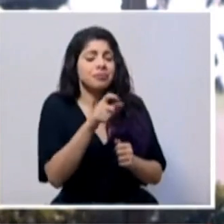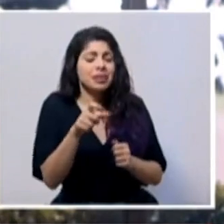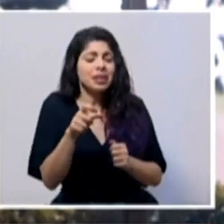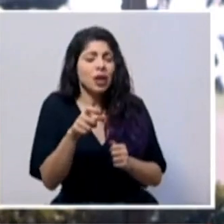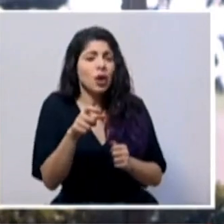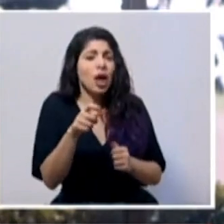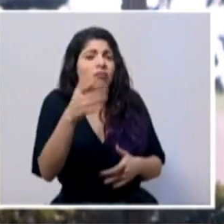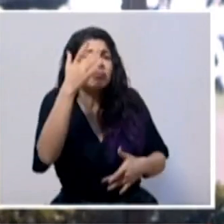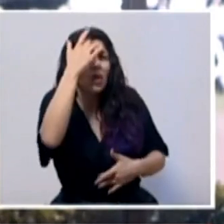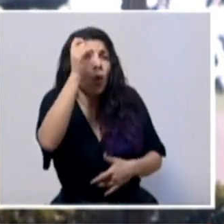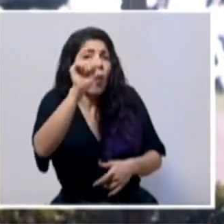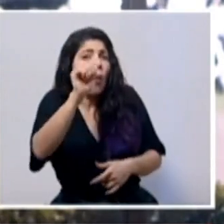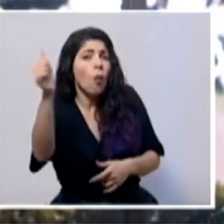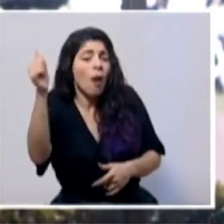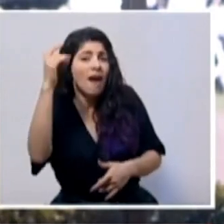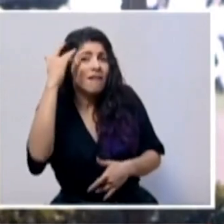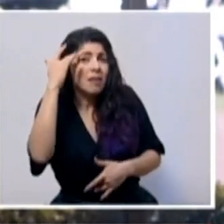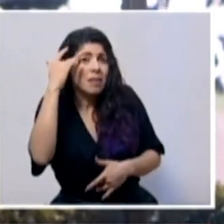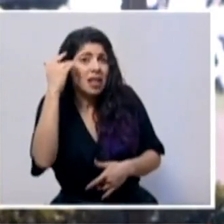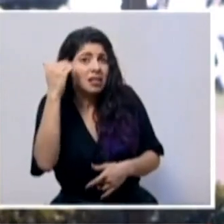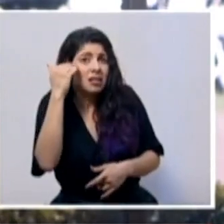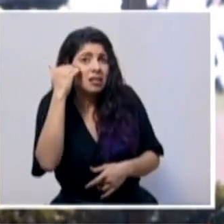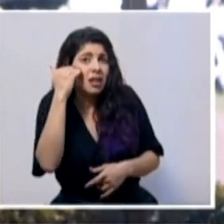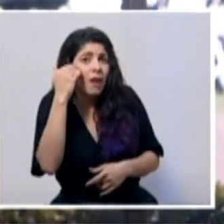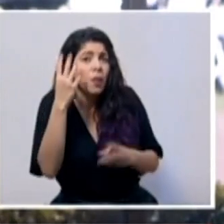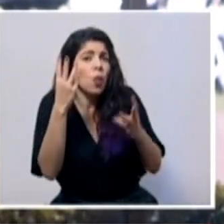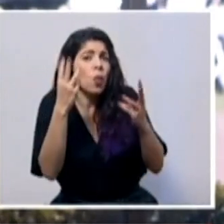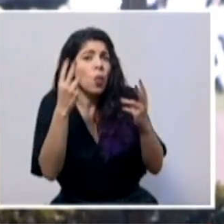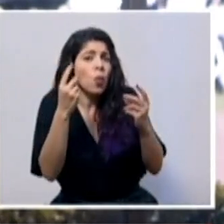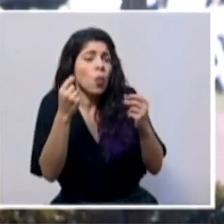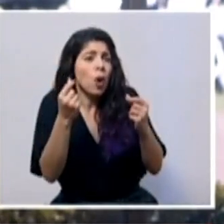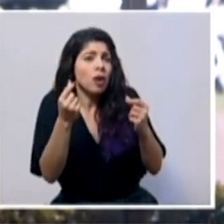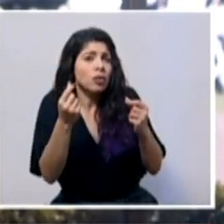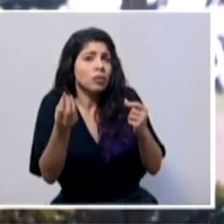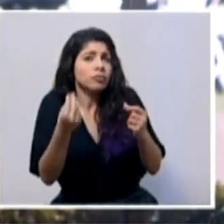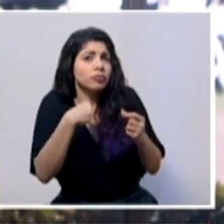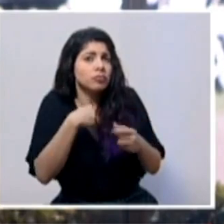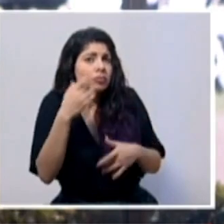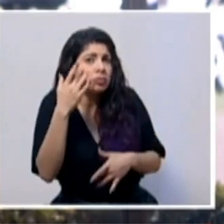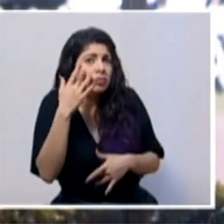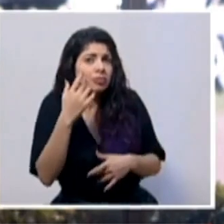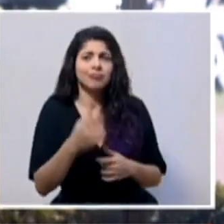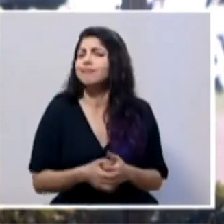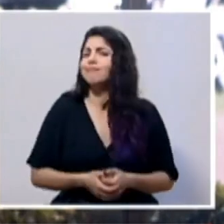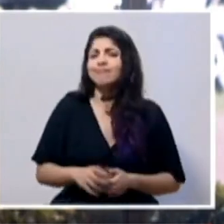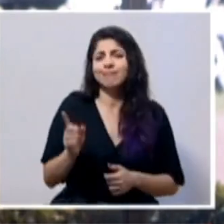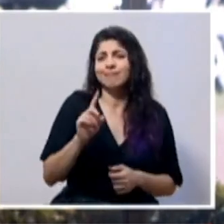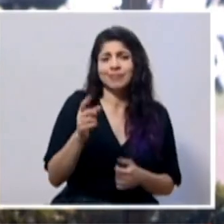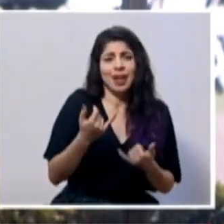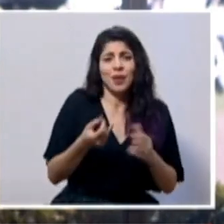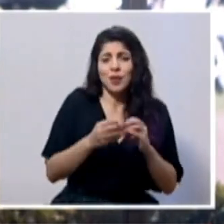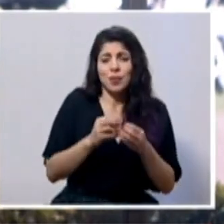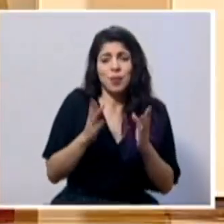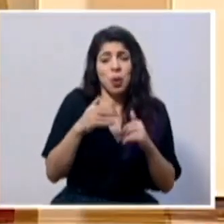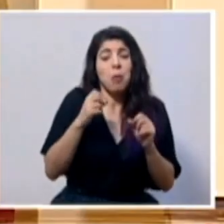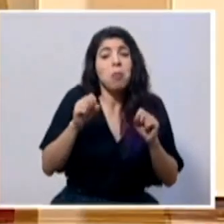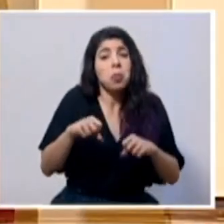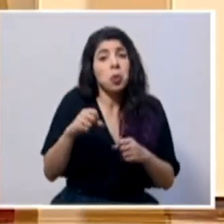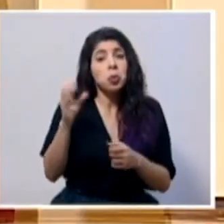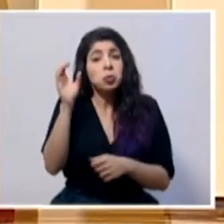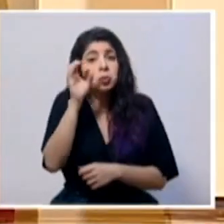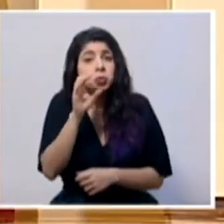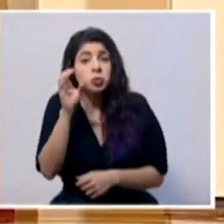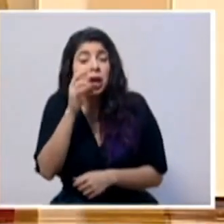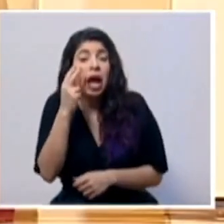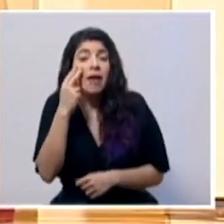pacientes que entran por otras enfermedades, ¿se sabe exactamente cuántos casos serían? No, el número de auditas no lo tengo. Podemos buscar a